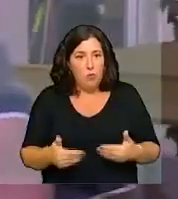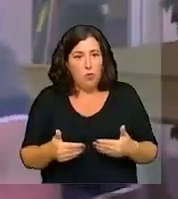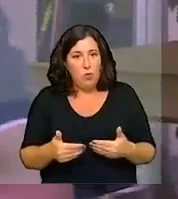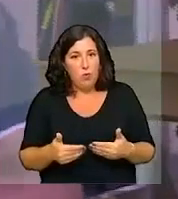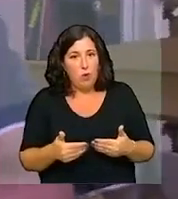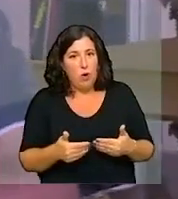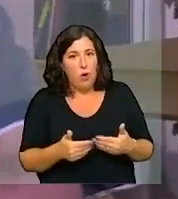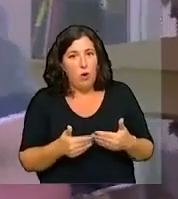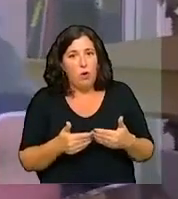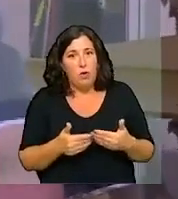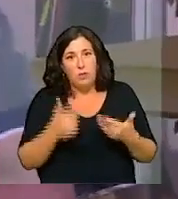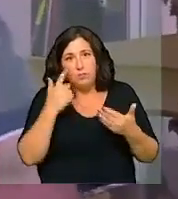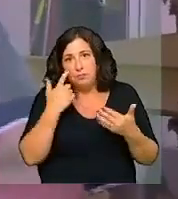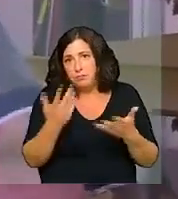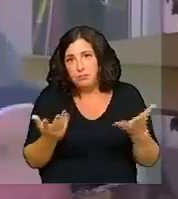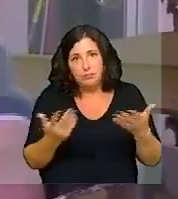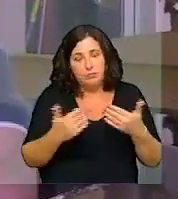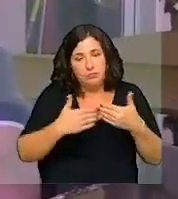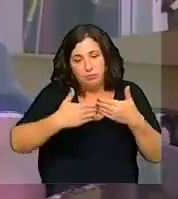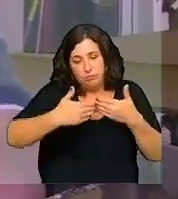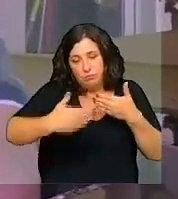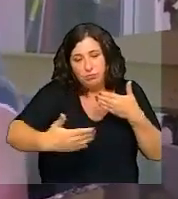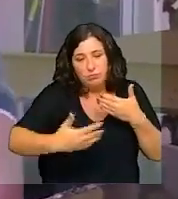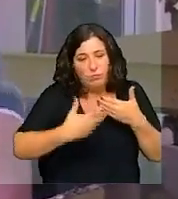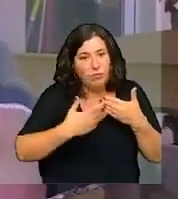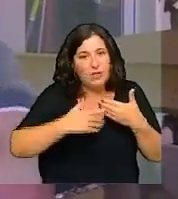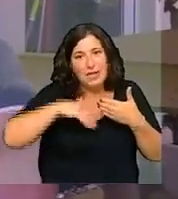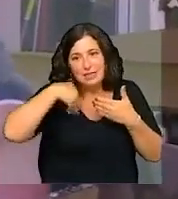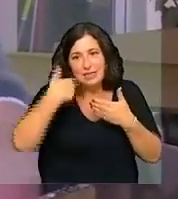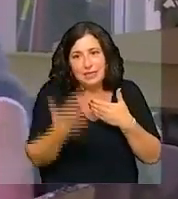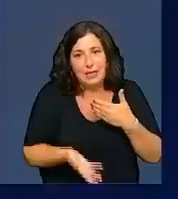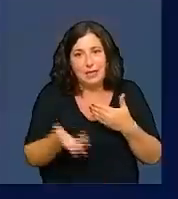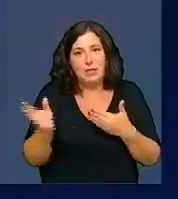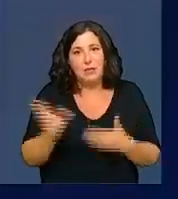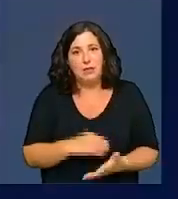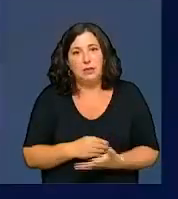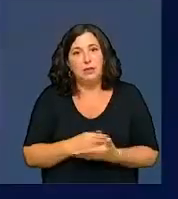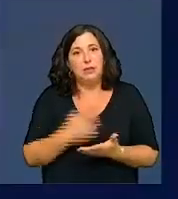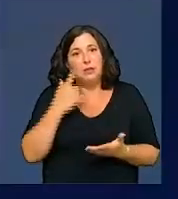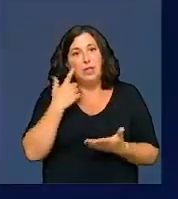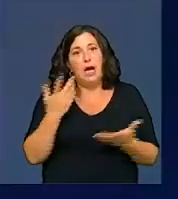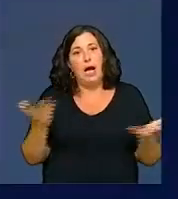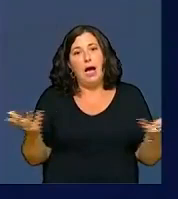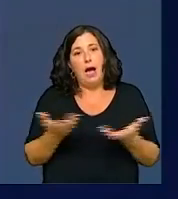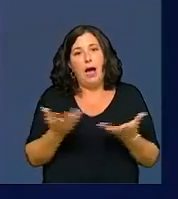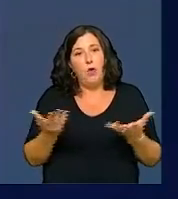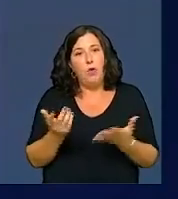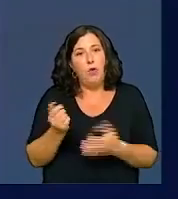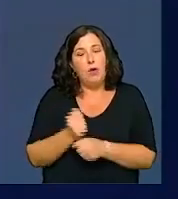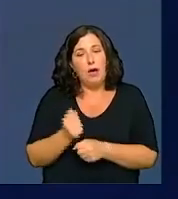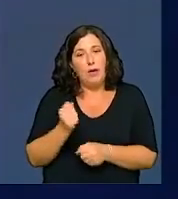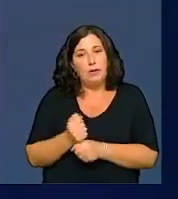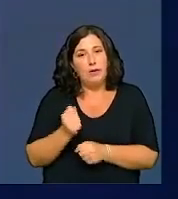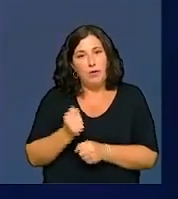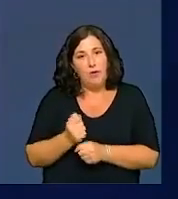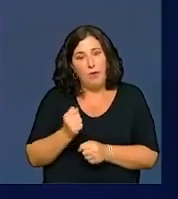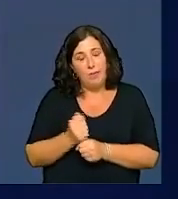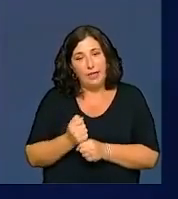de parte de nuestro lado y se rajó y se cayó todo, la mezcla para adentro. Ahora están los obreros de la